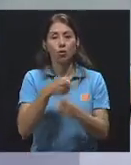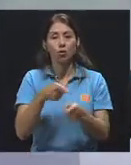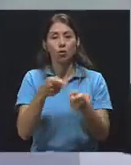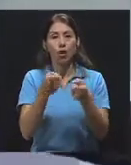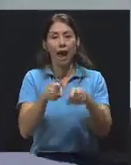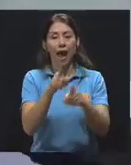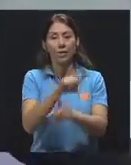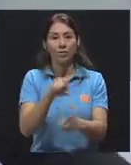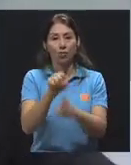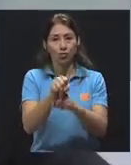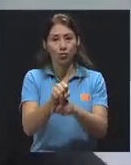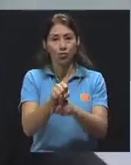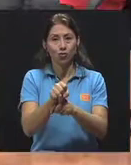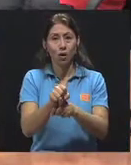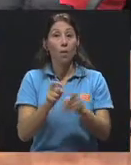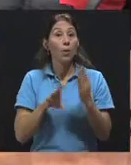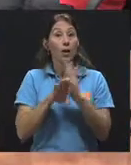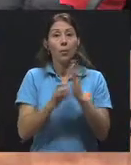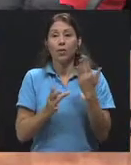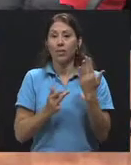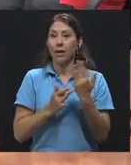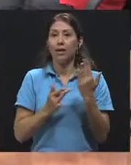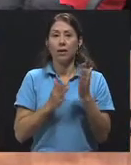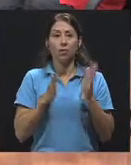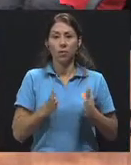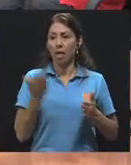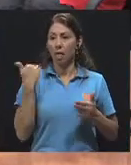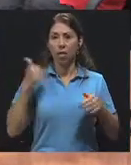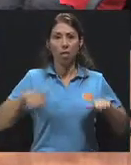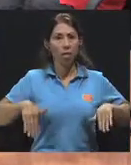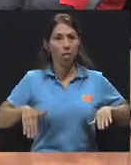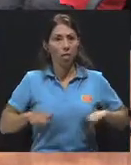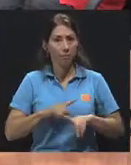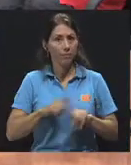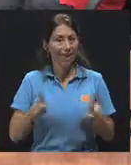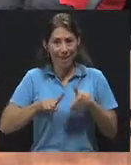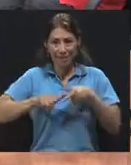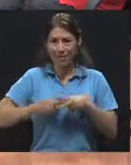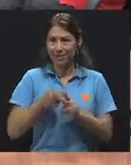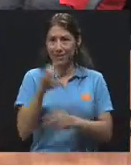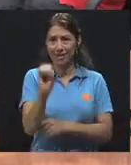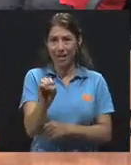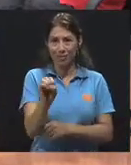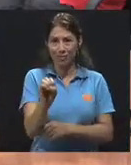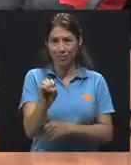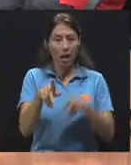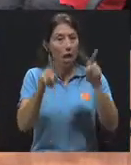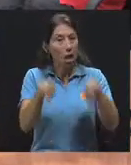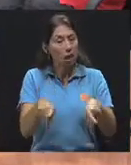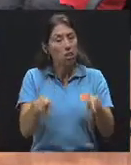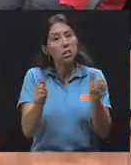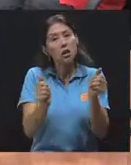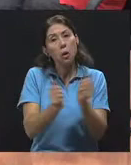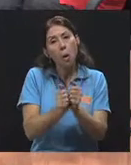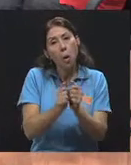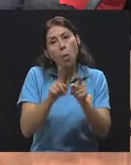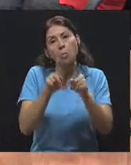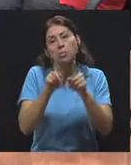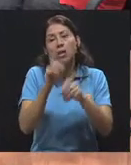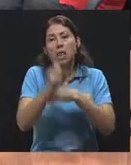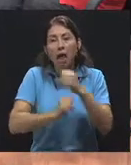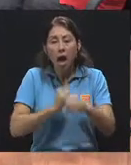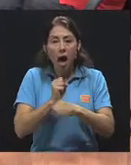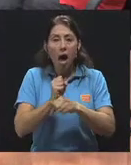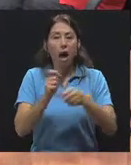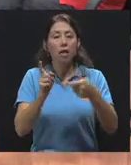casos, digamos, para formar los técnicos desde cero, que sí son gente de cierta edad, con ciertas características, ¿verdad? Y